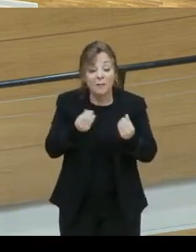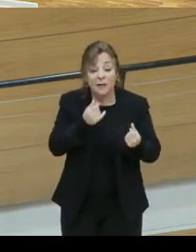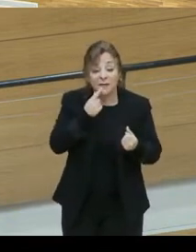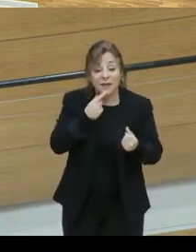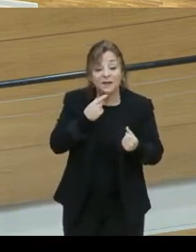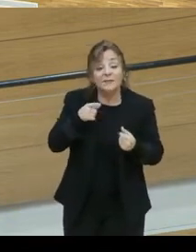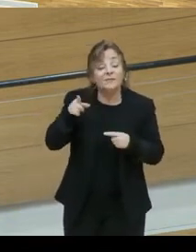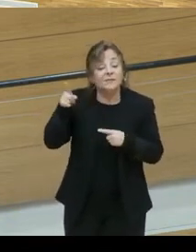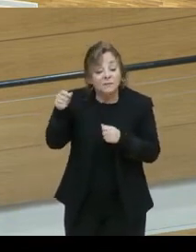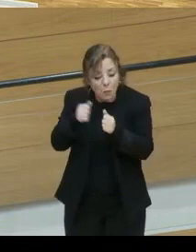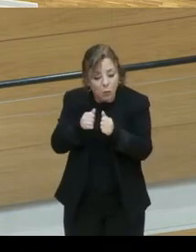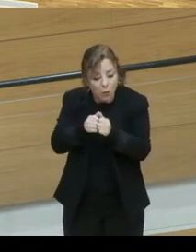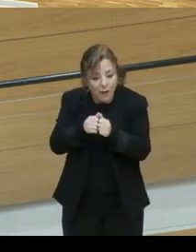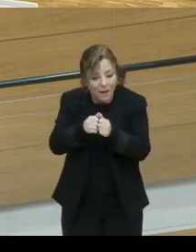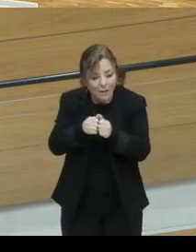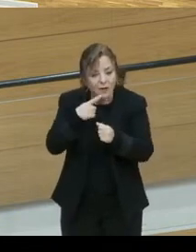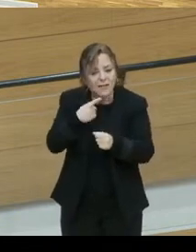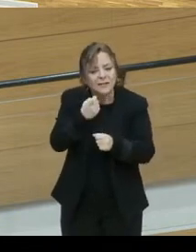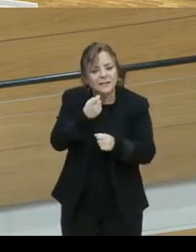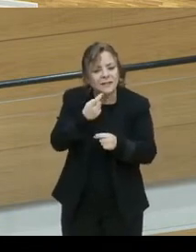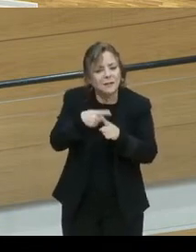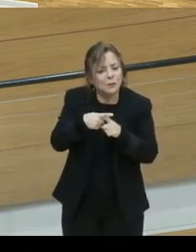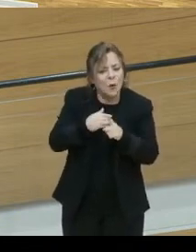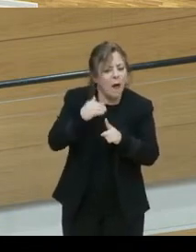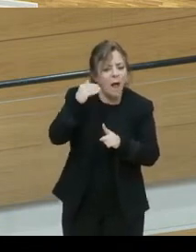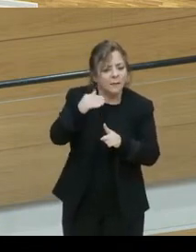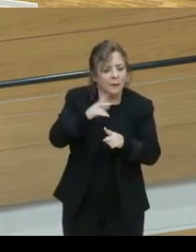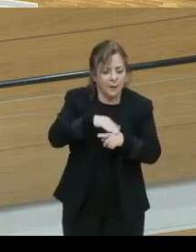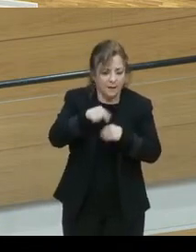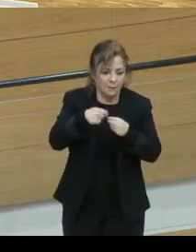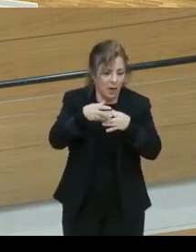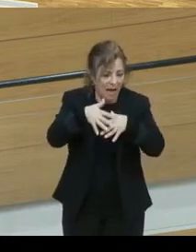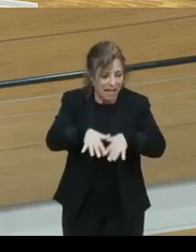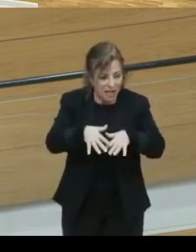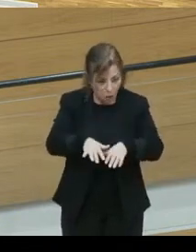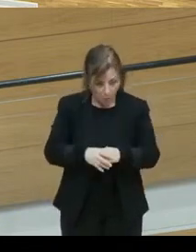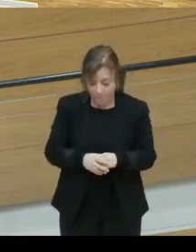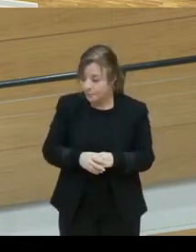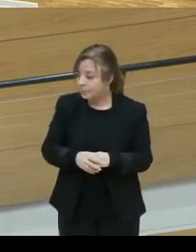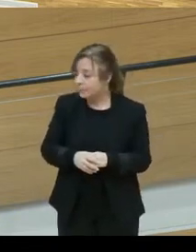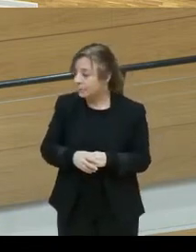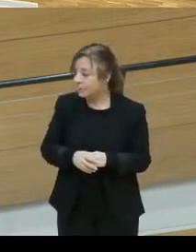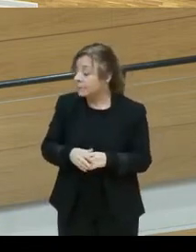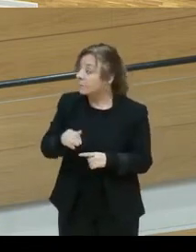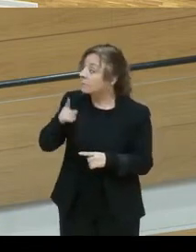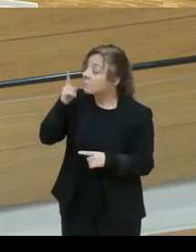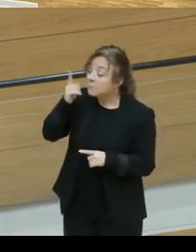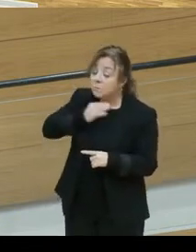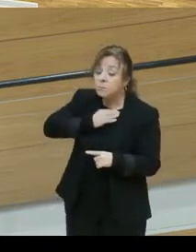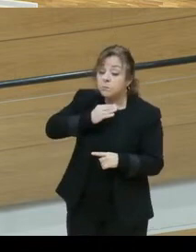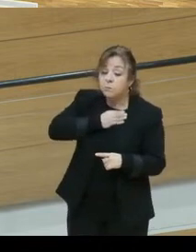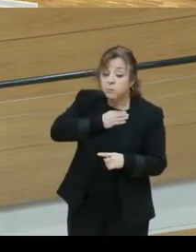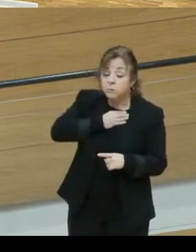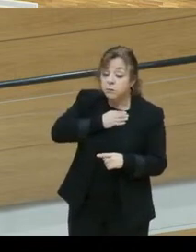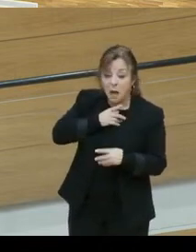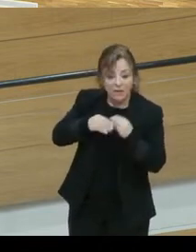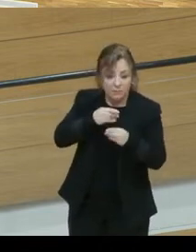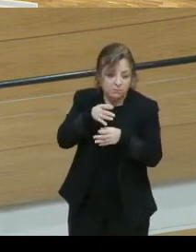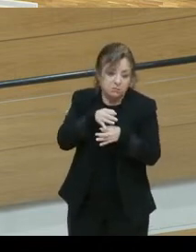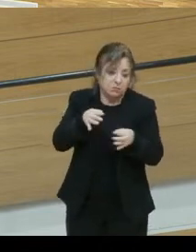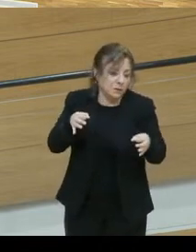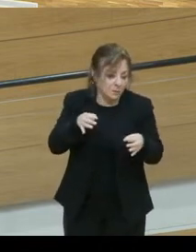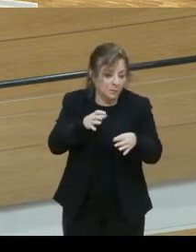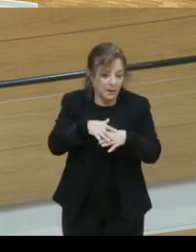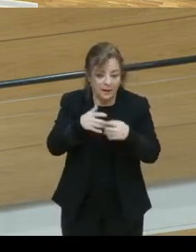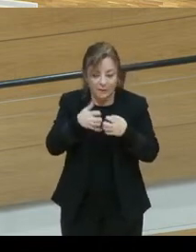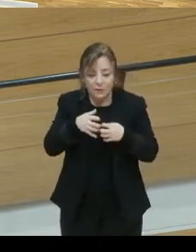son sólidas y necesitan una temperatura muy alta para pasar a estado líquido. Estas propiedades las hace idóneas para